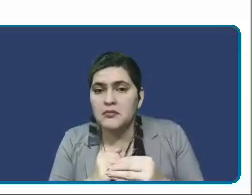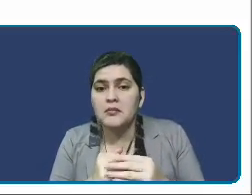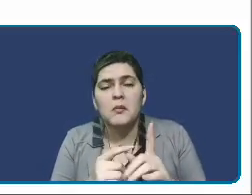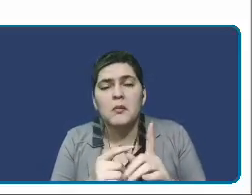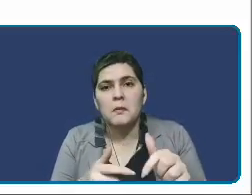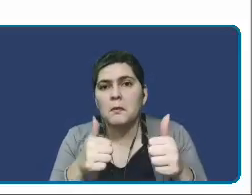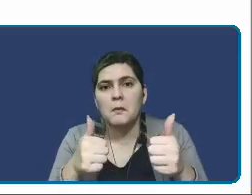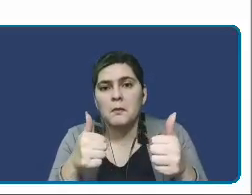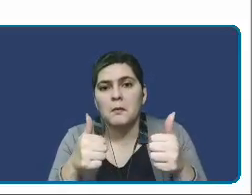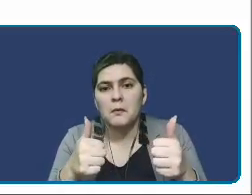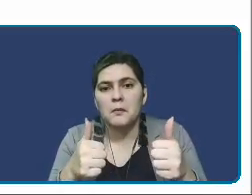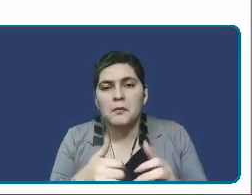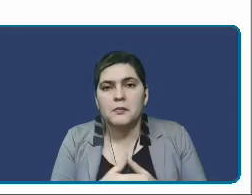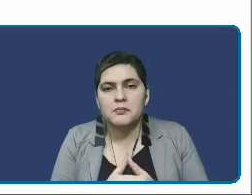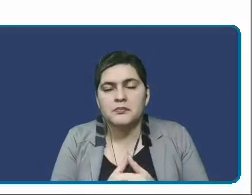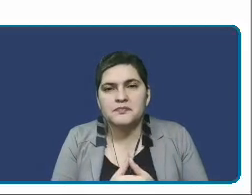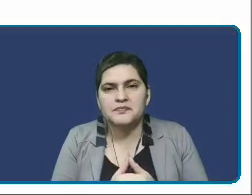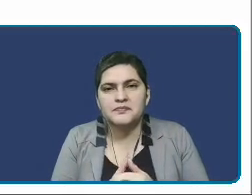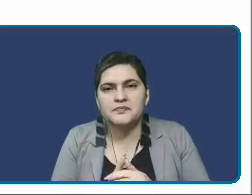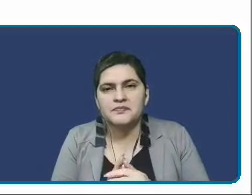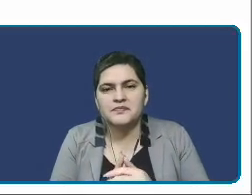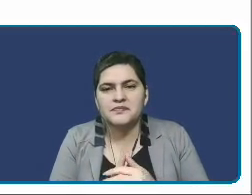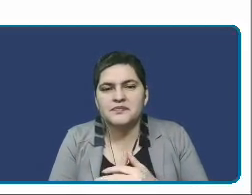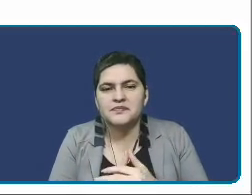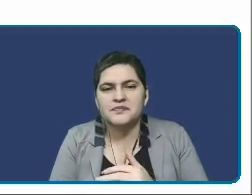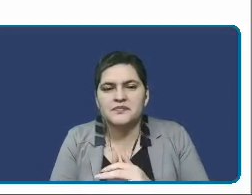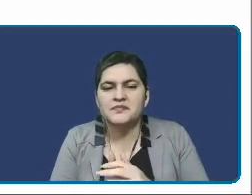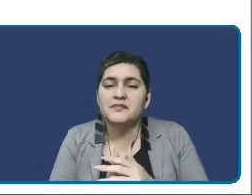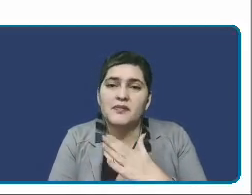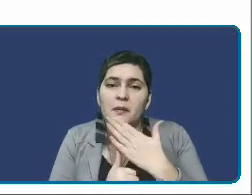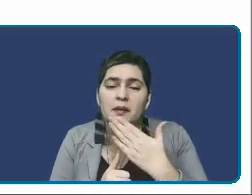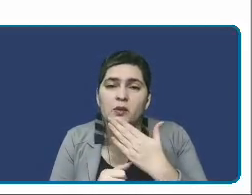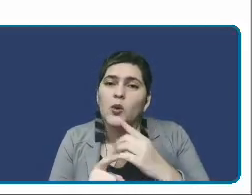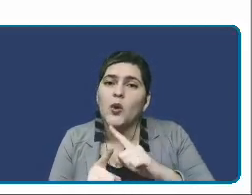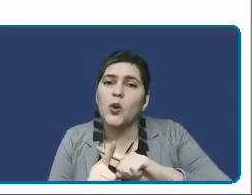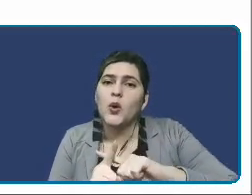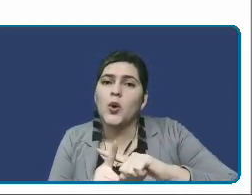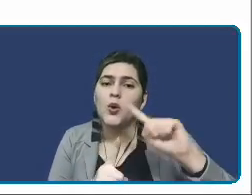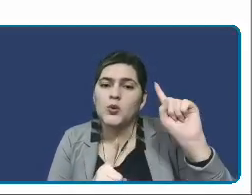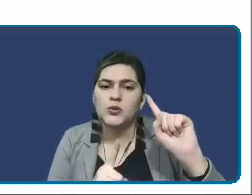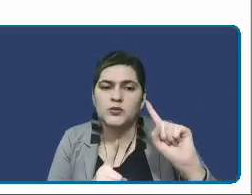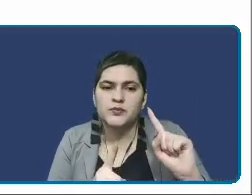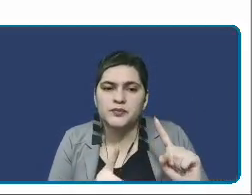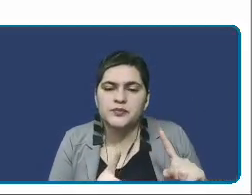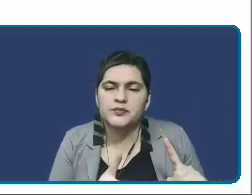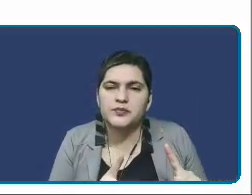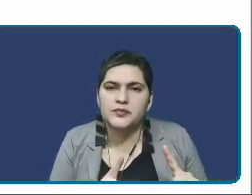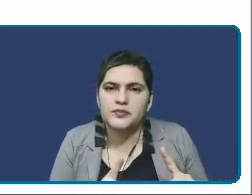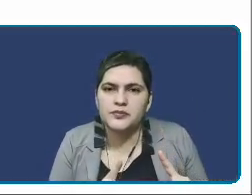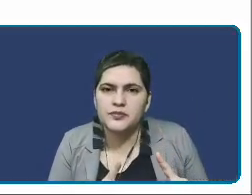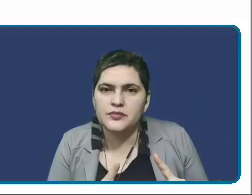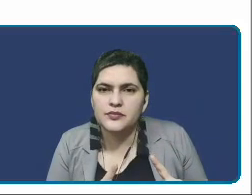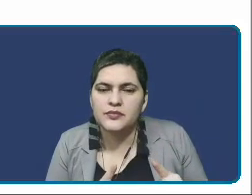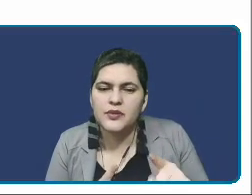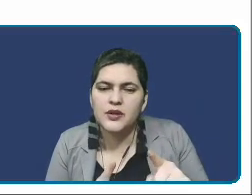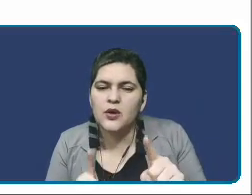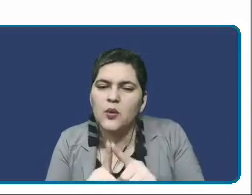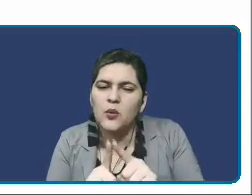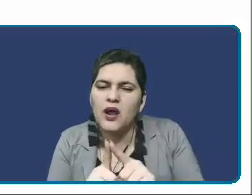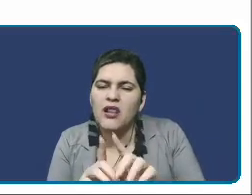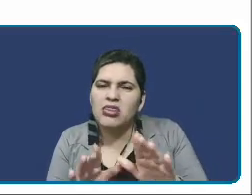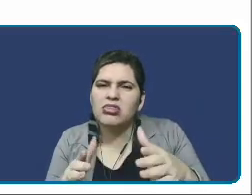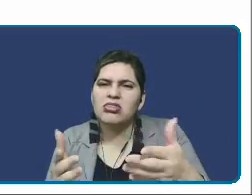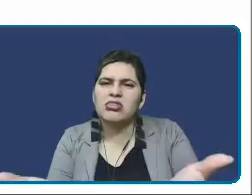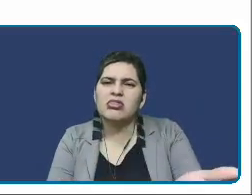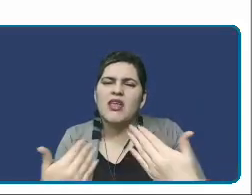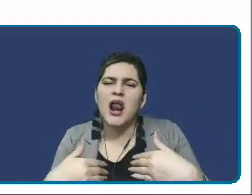Ya, entonces, también han aparecido otras cosas que también me pueden perjudicar.